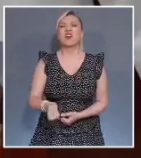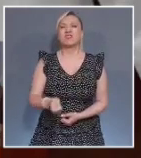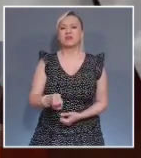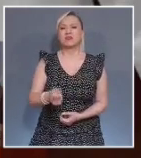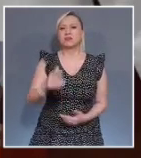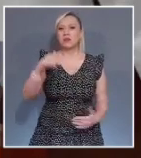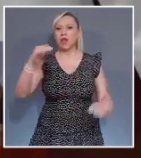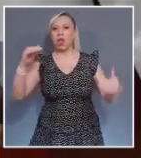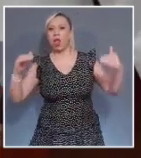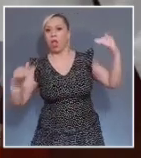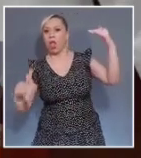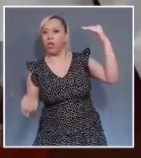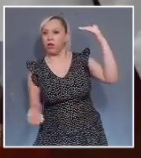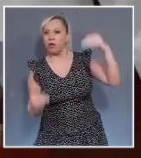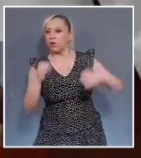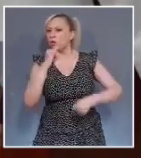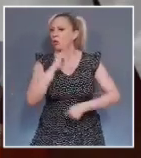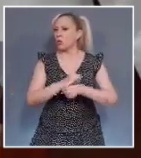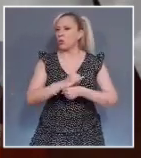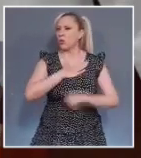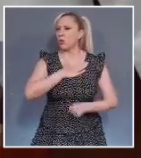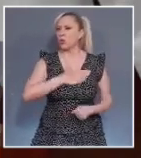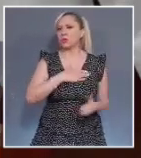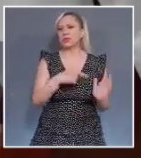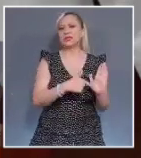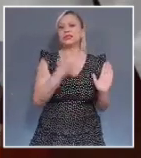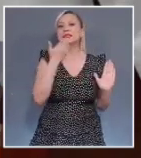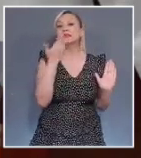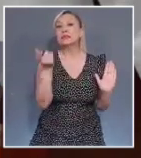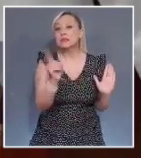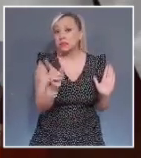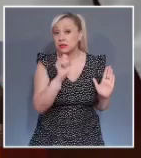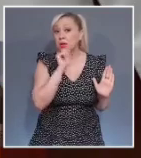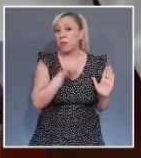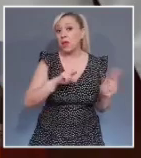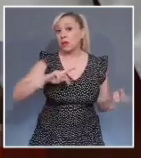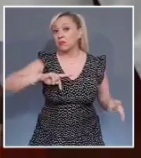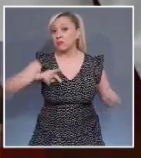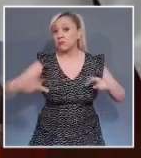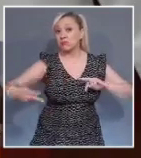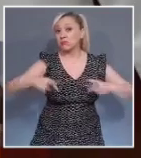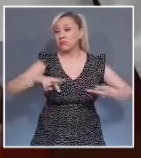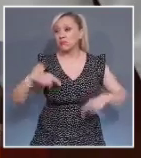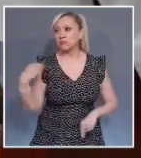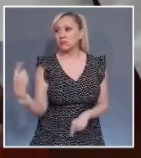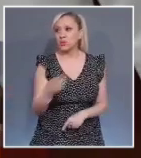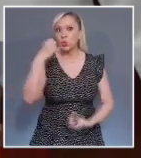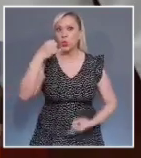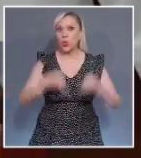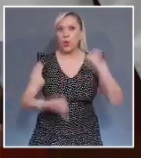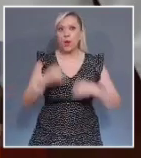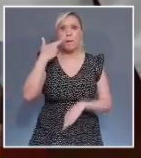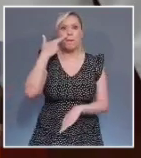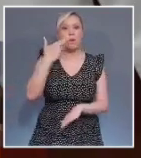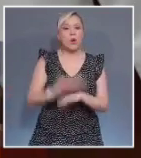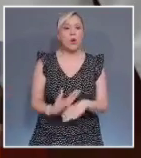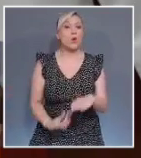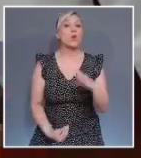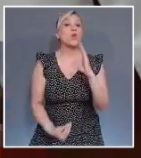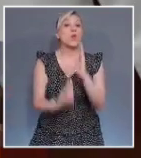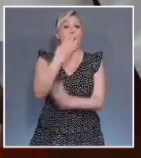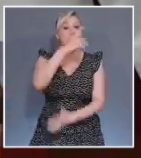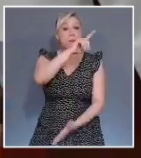injusto. Es nuestra responsabilidad como operadores jurídicos que el nuevo marco jurídico en materia